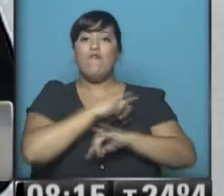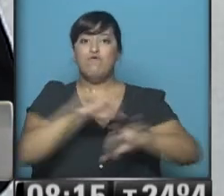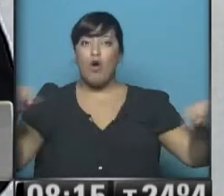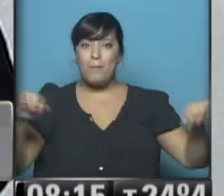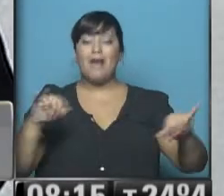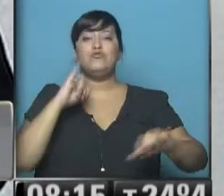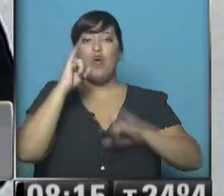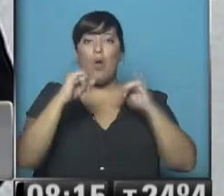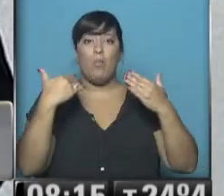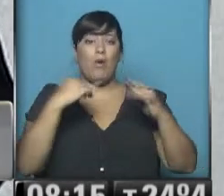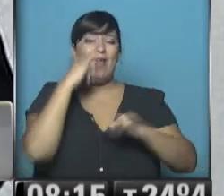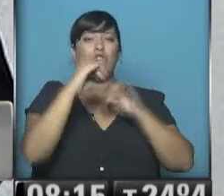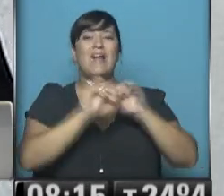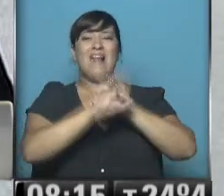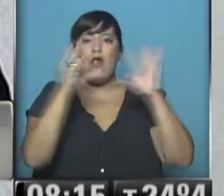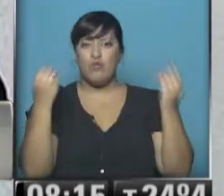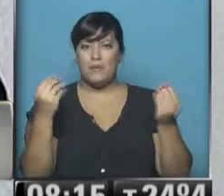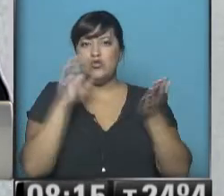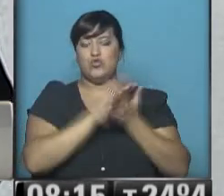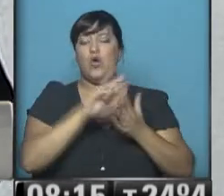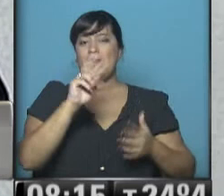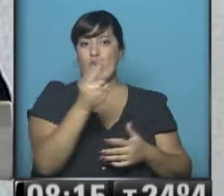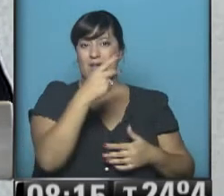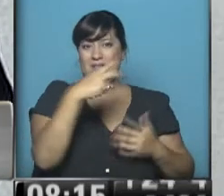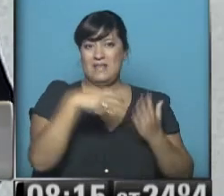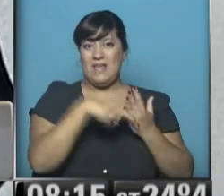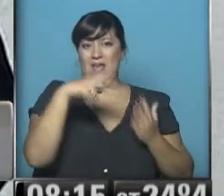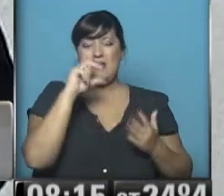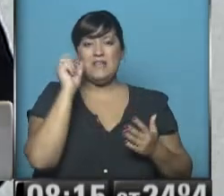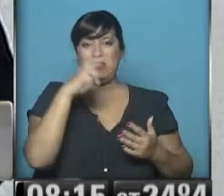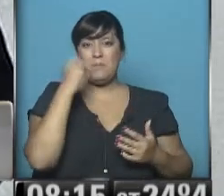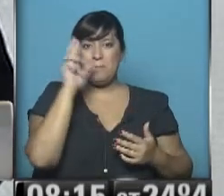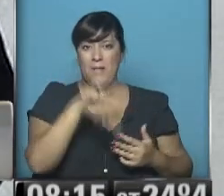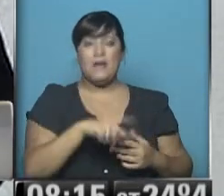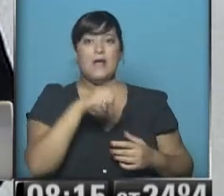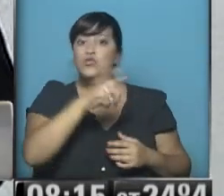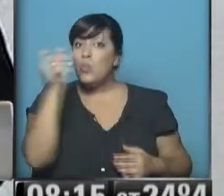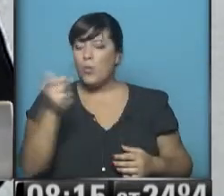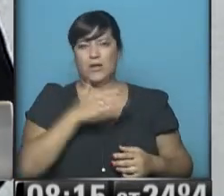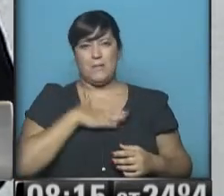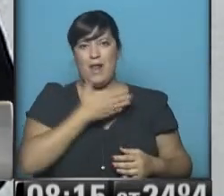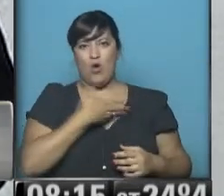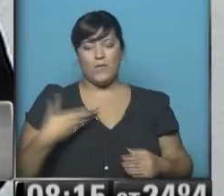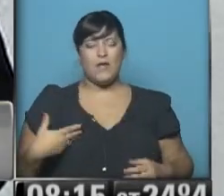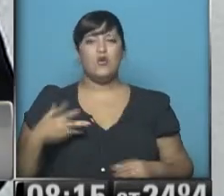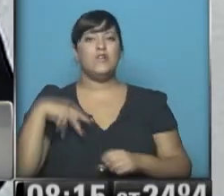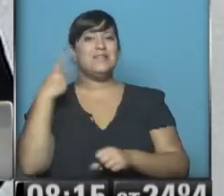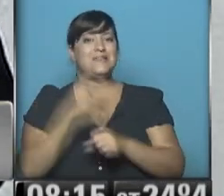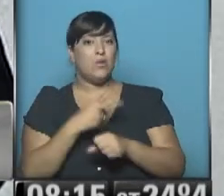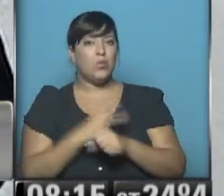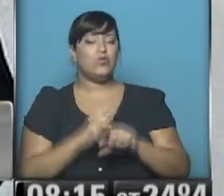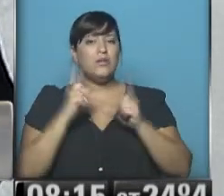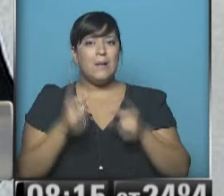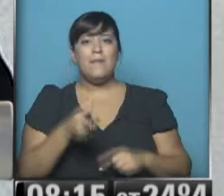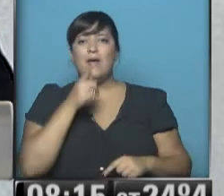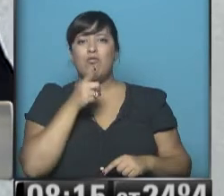el hecho y eso para nosotros sería un dato relevante en segundo lugar nos parece muy